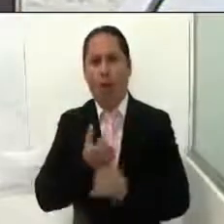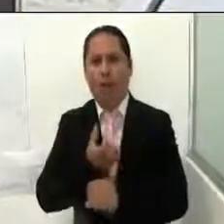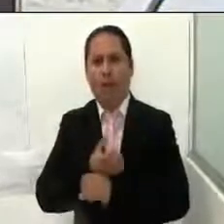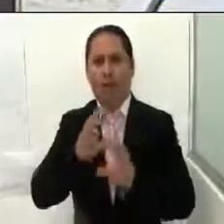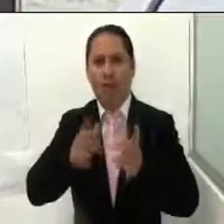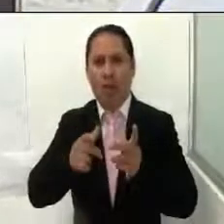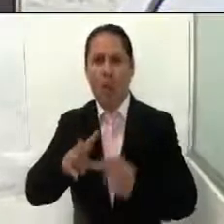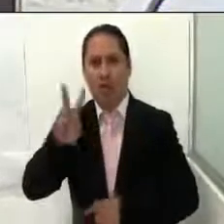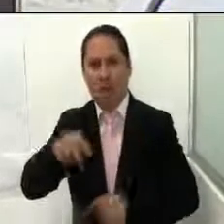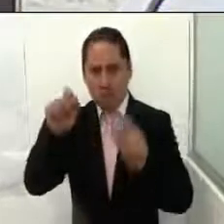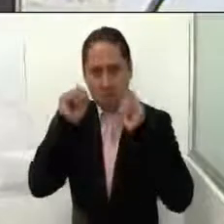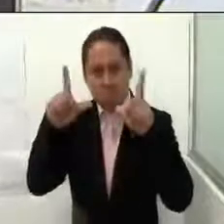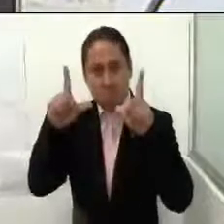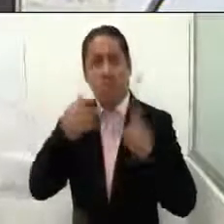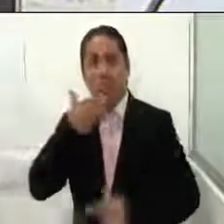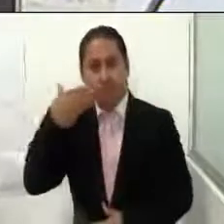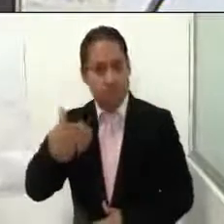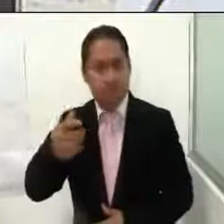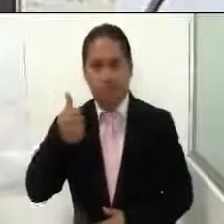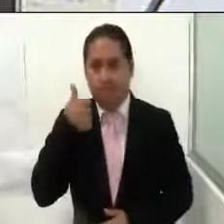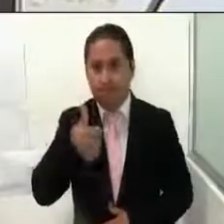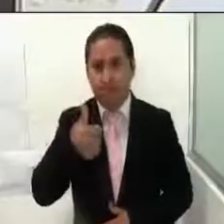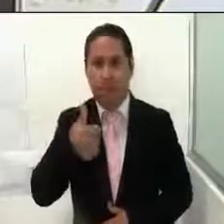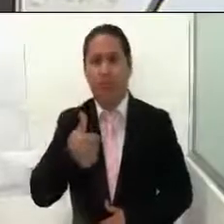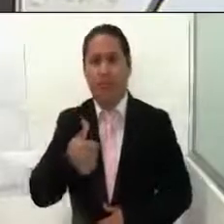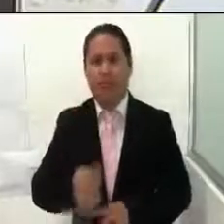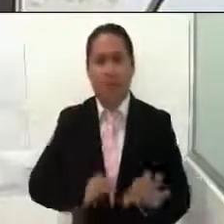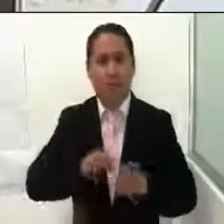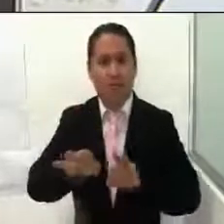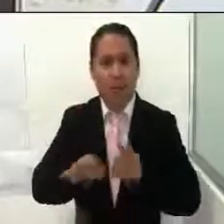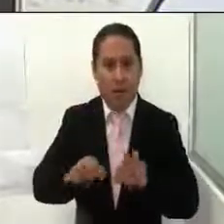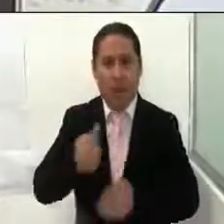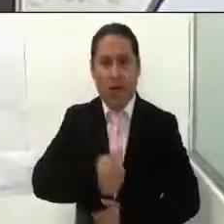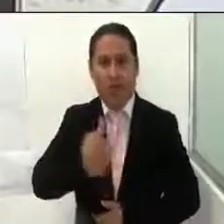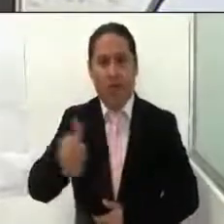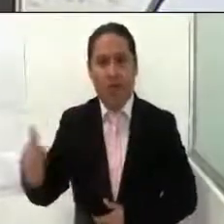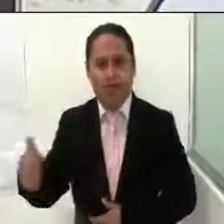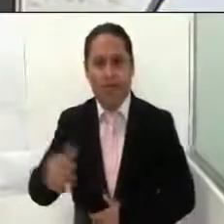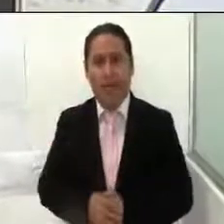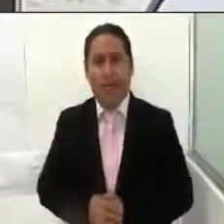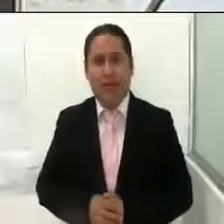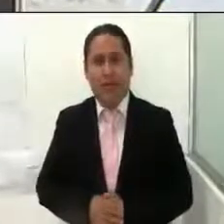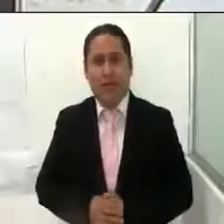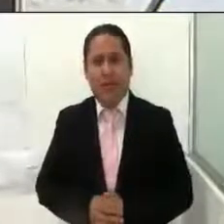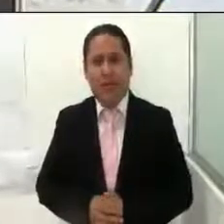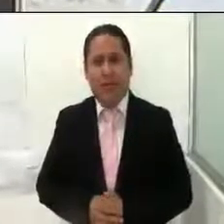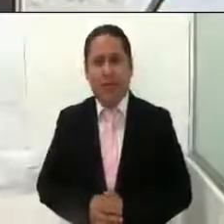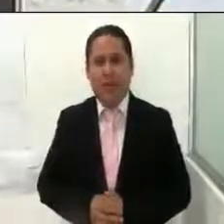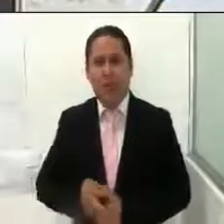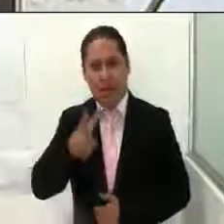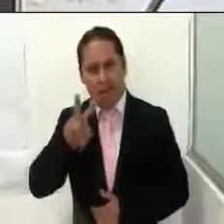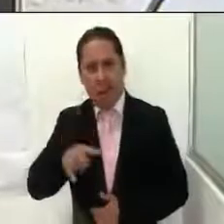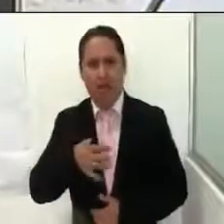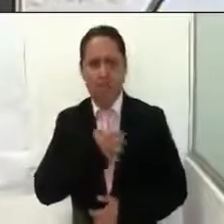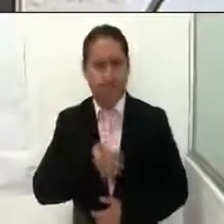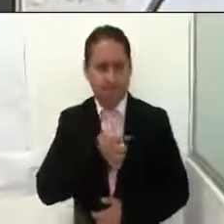al reto que representa su desempeño por consiguiente me con gracia en